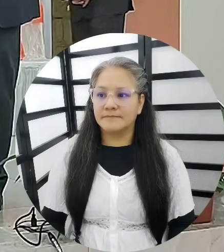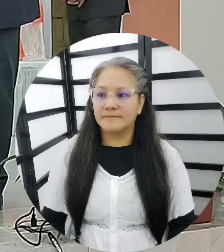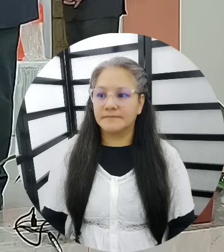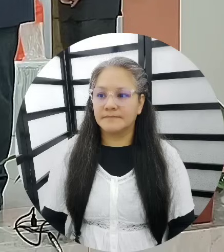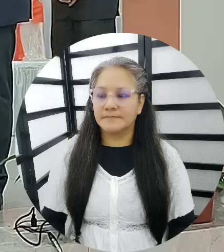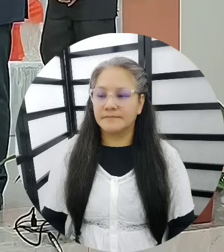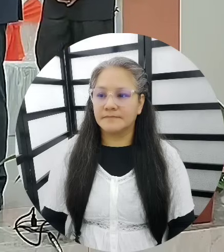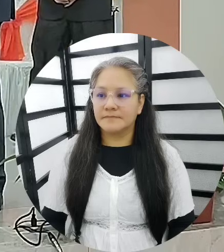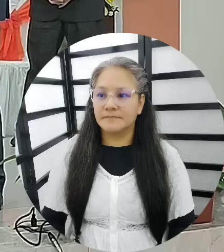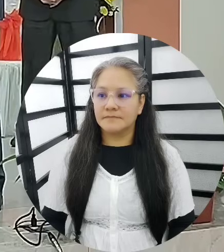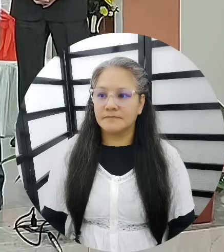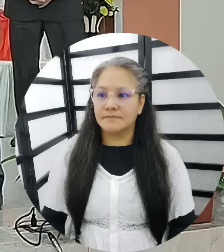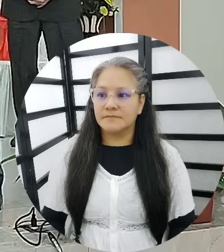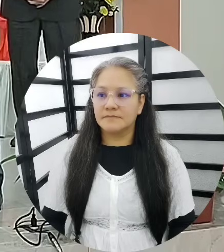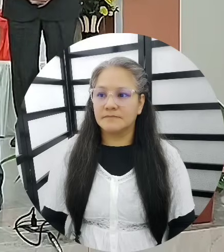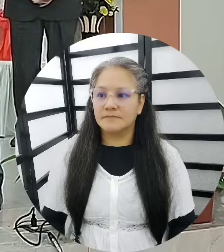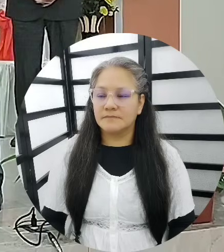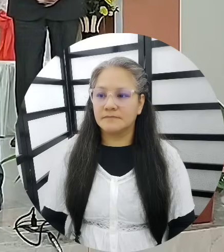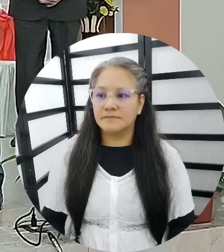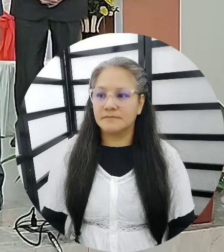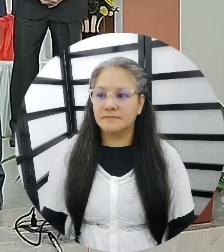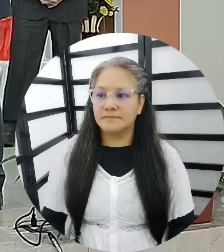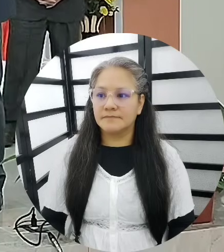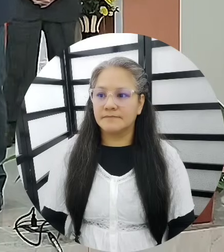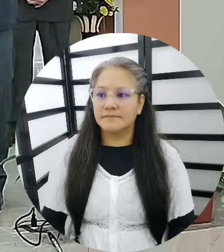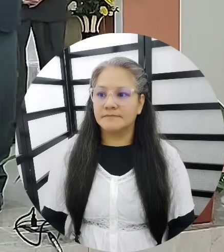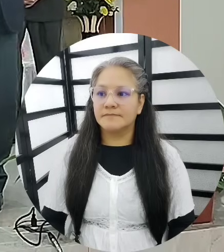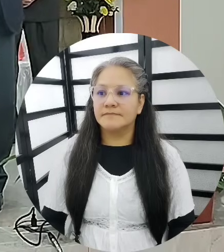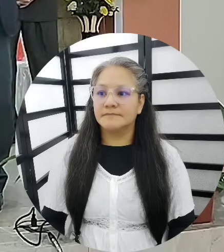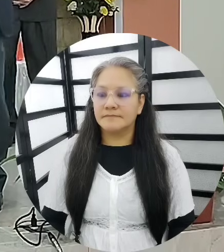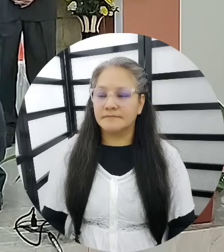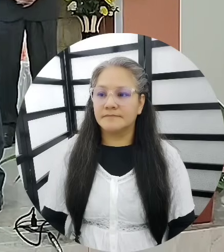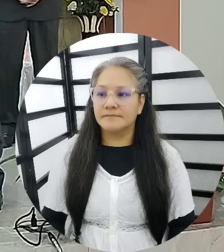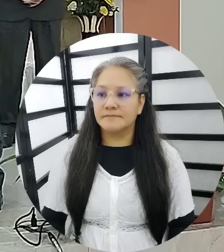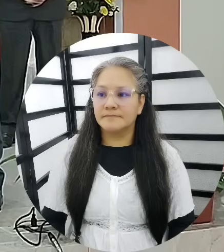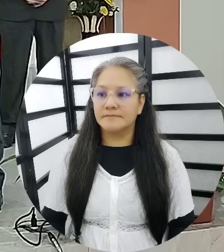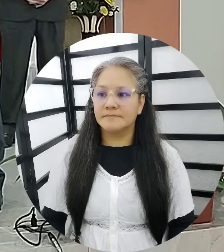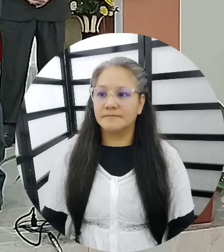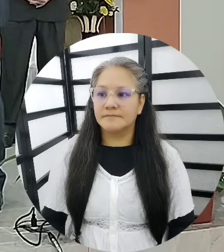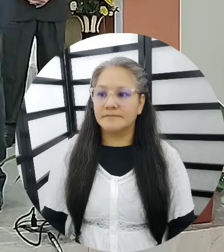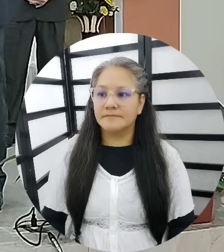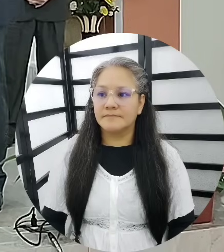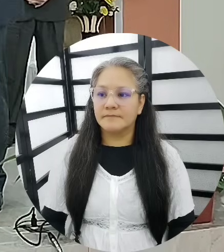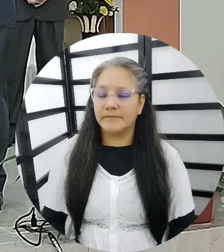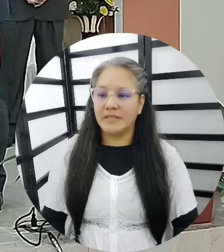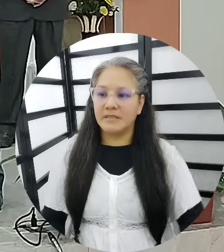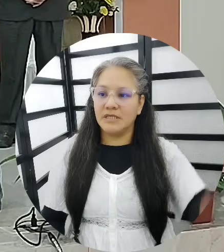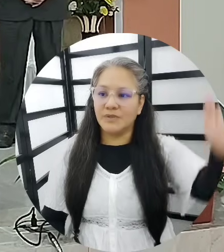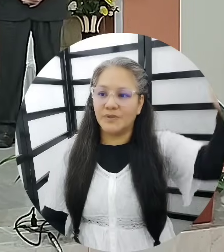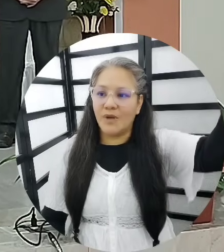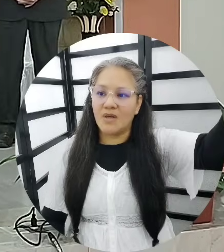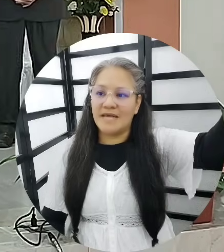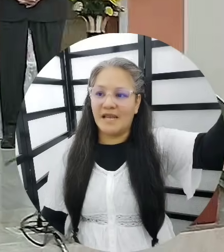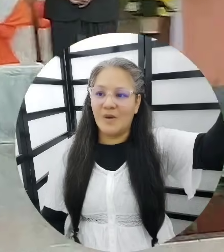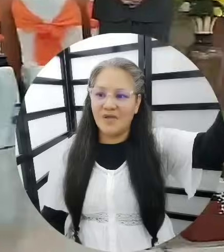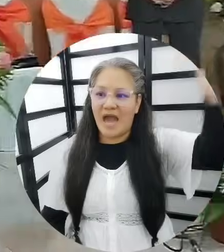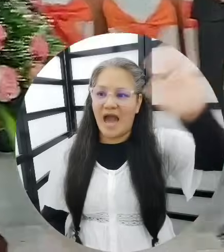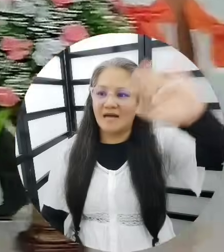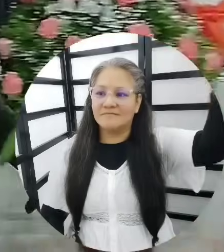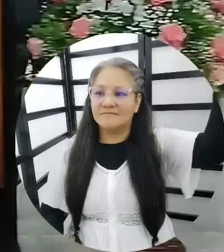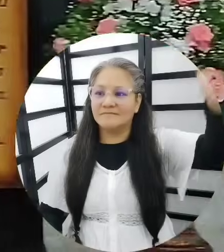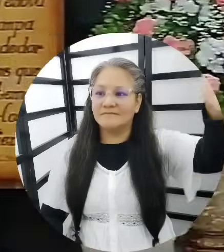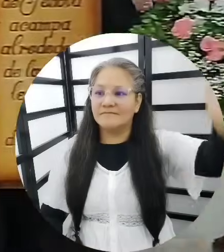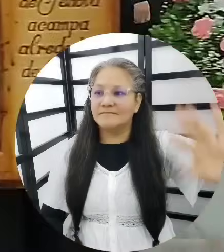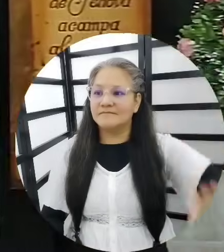que hacer. Estuve recorriendo esta ciudad con el pastor, y esto es una ciudad inmensa. Aquí caben unas 20 o 30 iglesias en esta